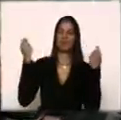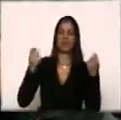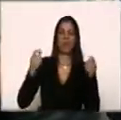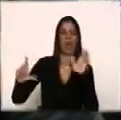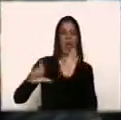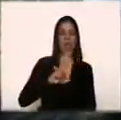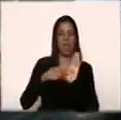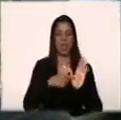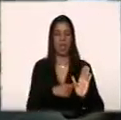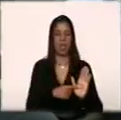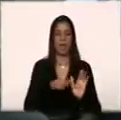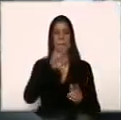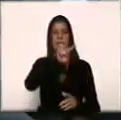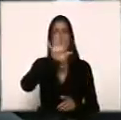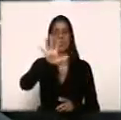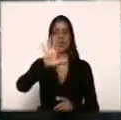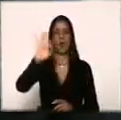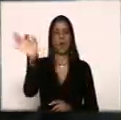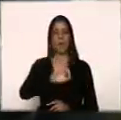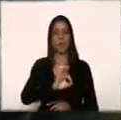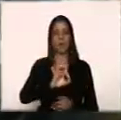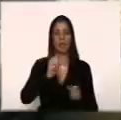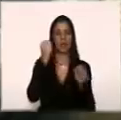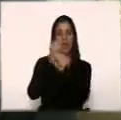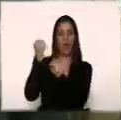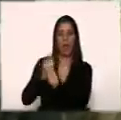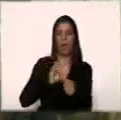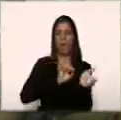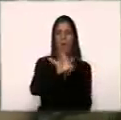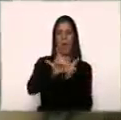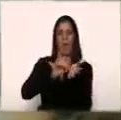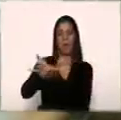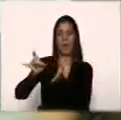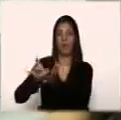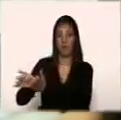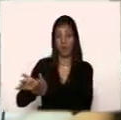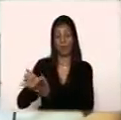del 25% de la administración pública. Y en